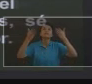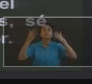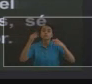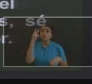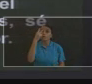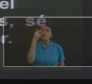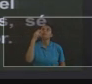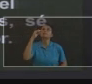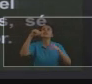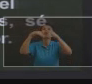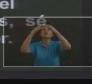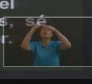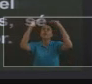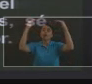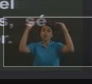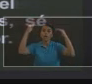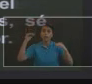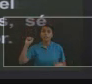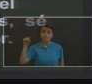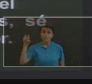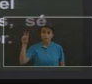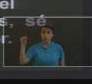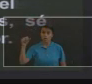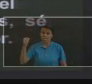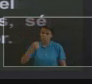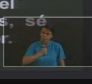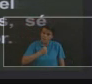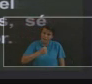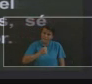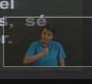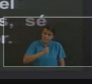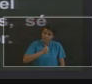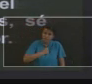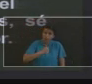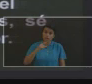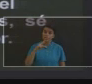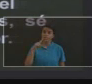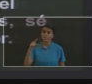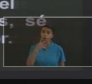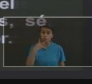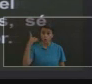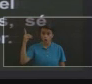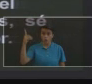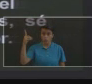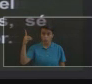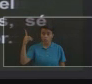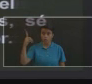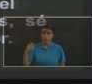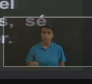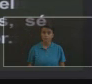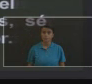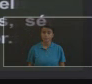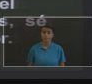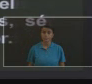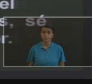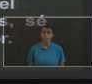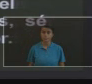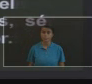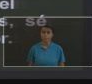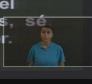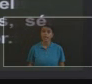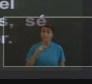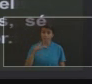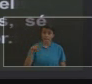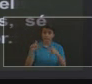cielo, sino que se golpeaba el pecho diciendo: Dios, diga conmigo, Dios. No, pero